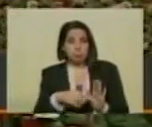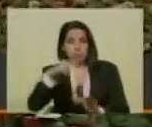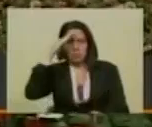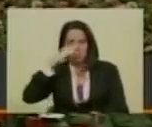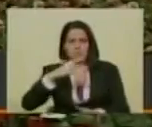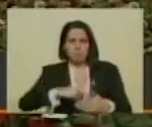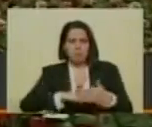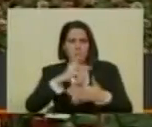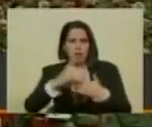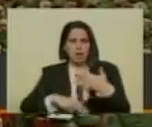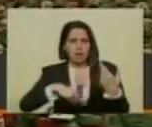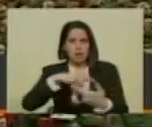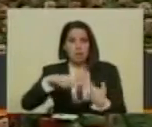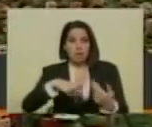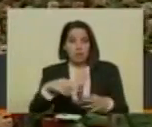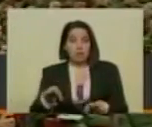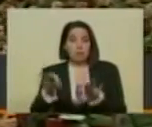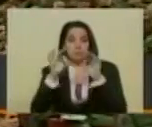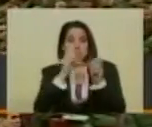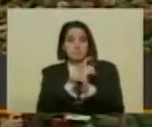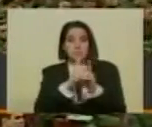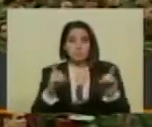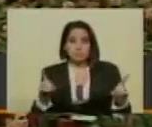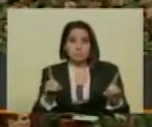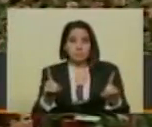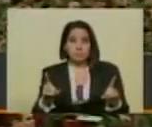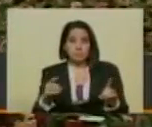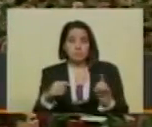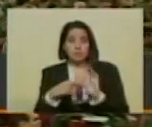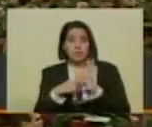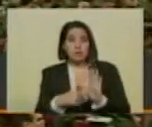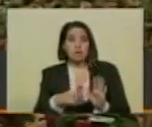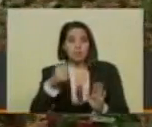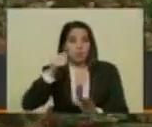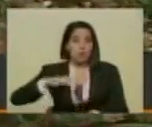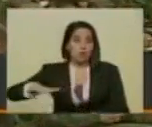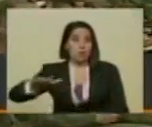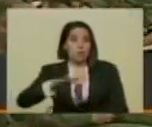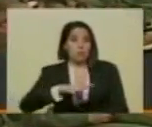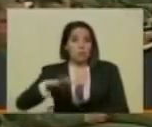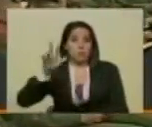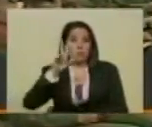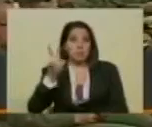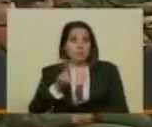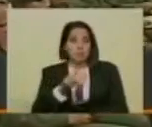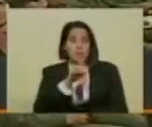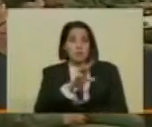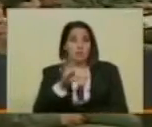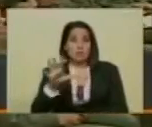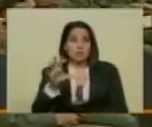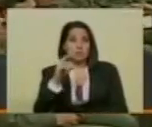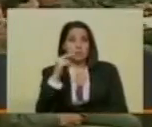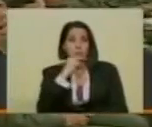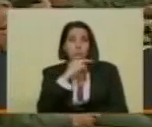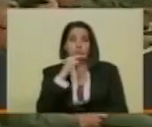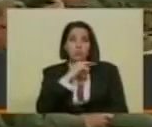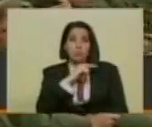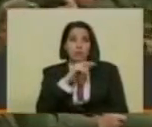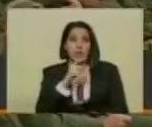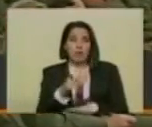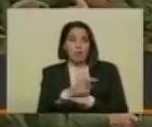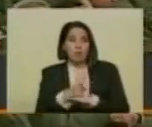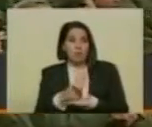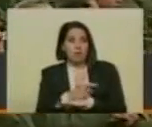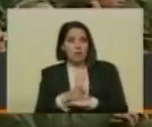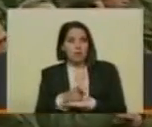la extraordinaria elección de democracia que dio el pueblo de Venezuela el 15 de octubre en la elección de gobernadores,